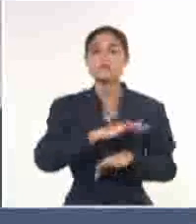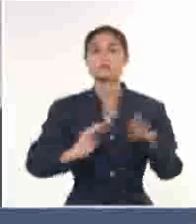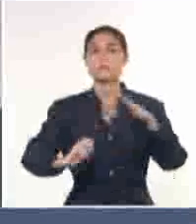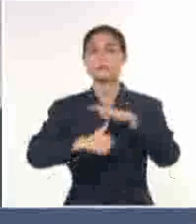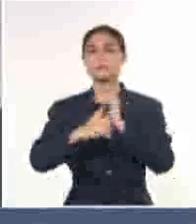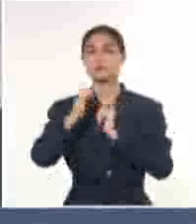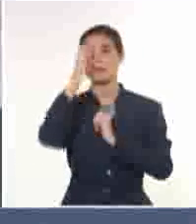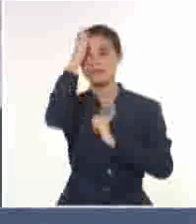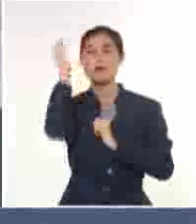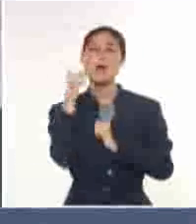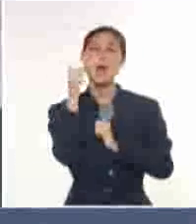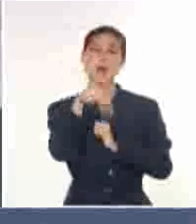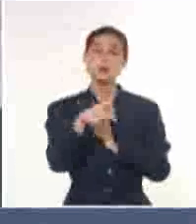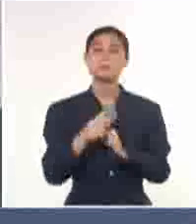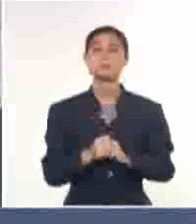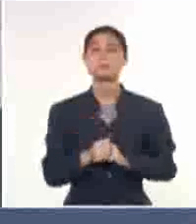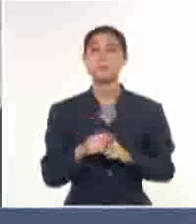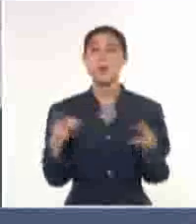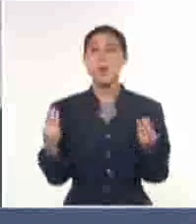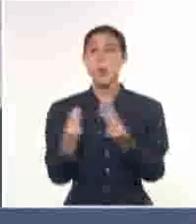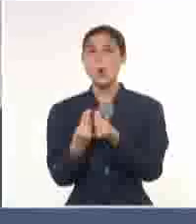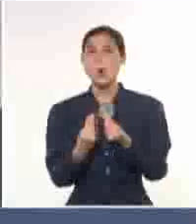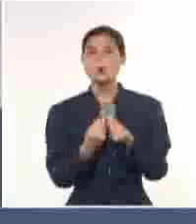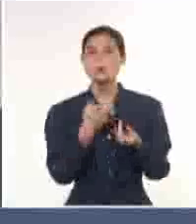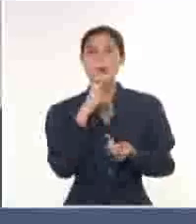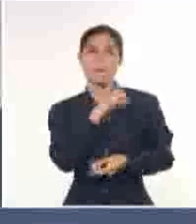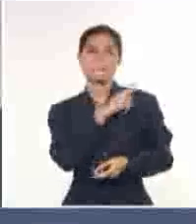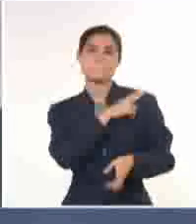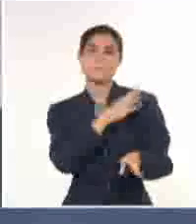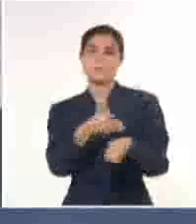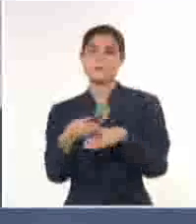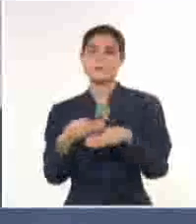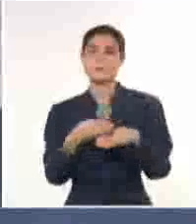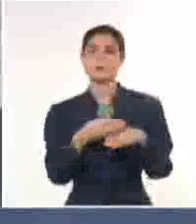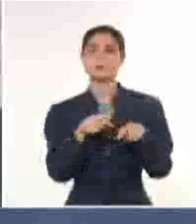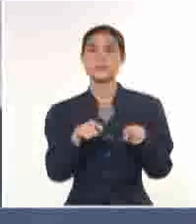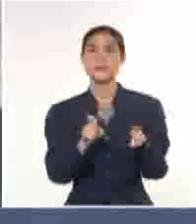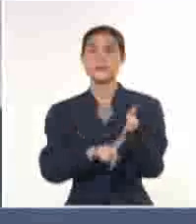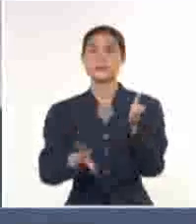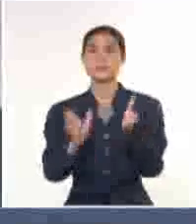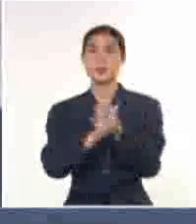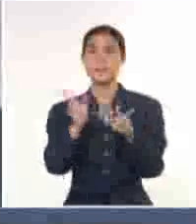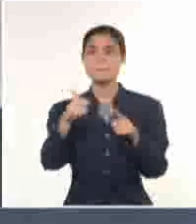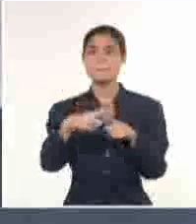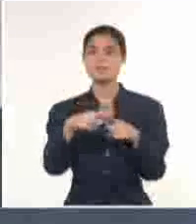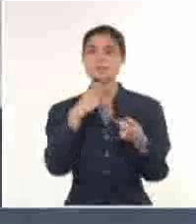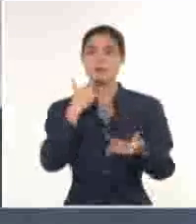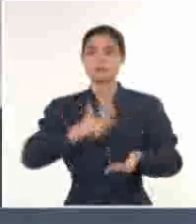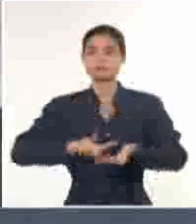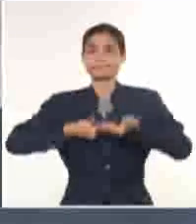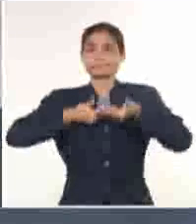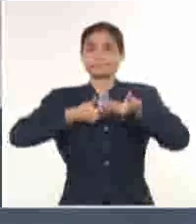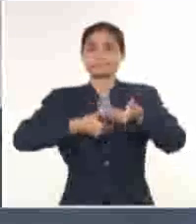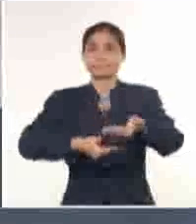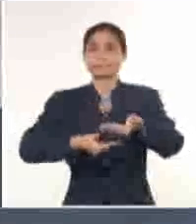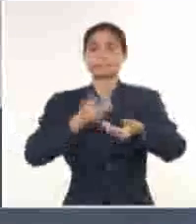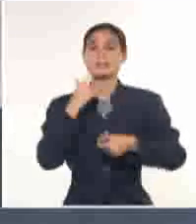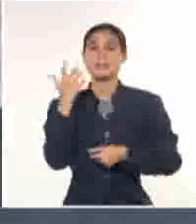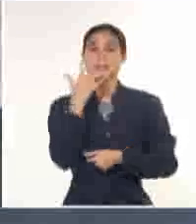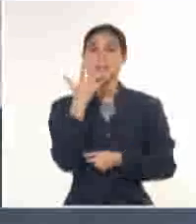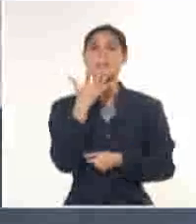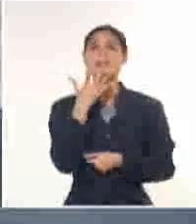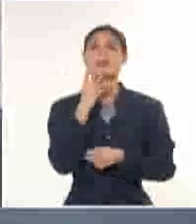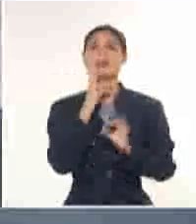Díaz-Canel Bermúdez, junto a las principales autoridades del territorio y jóvenes matanceros para rendirle tributo al eterno líder de la